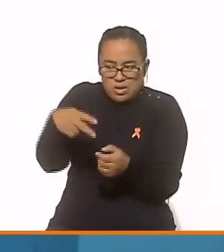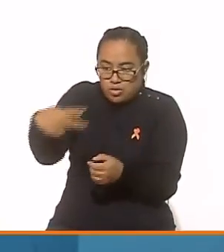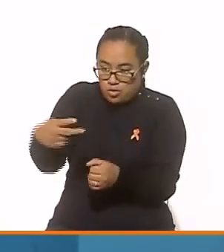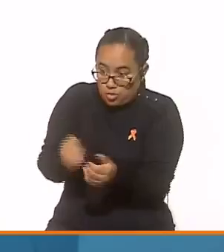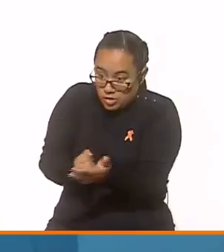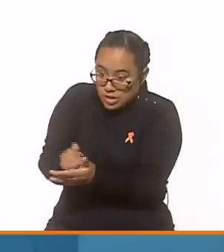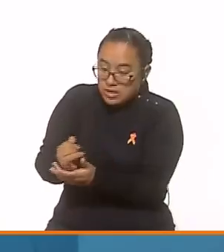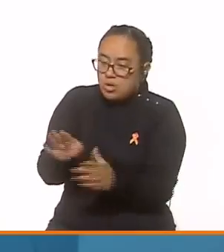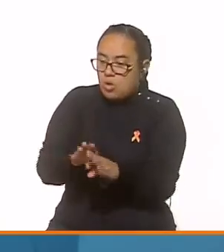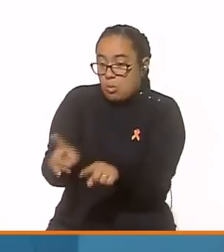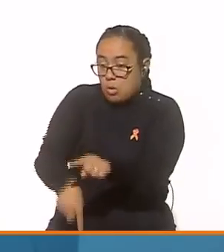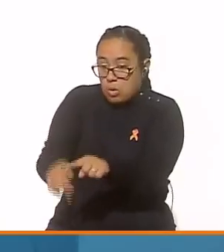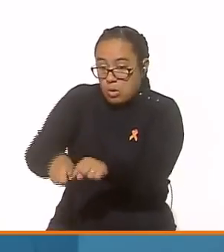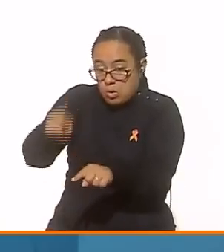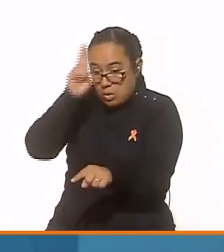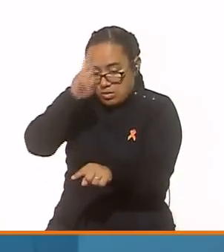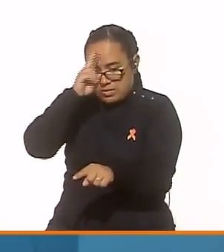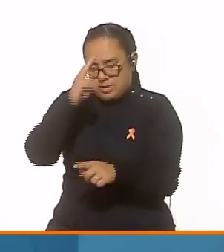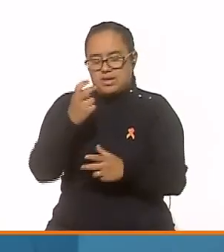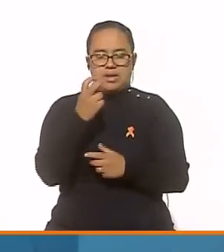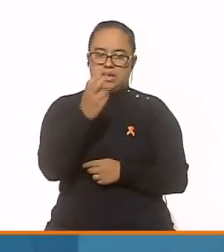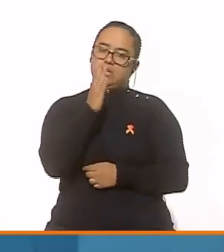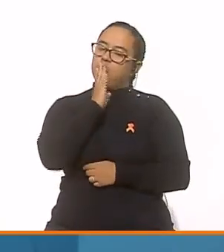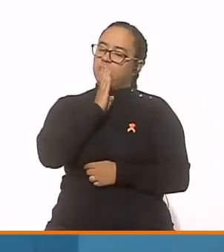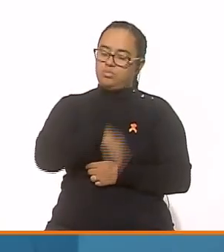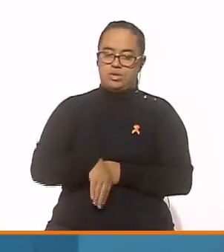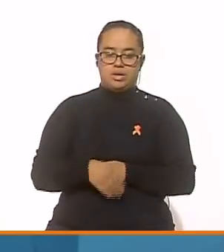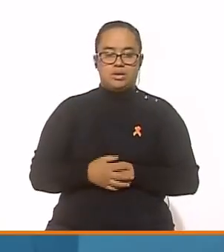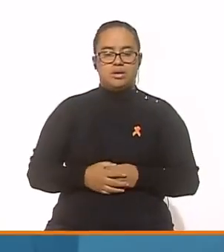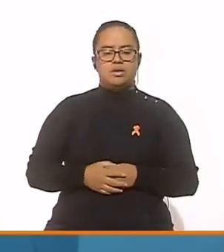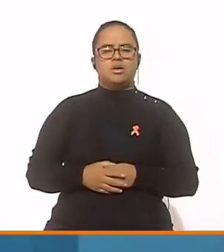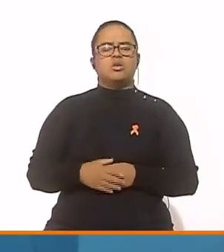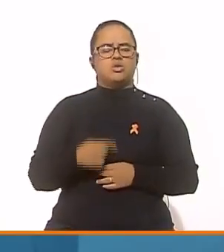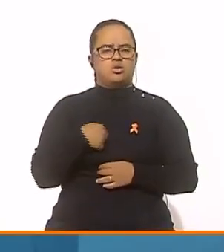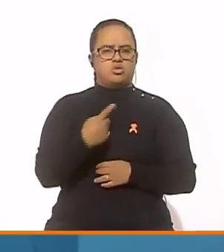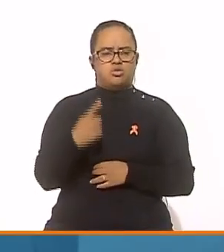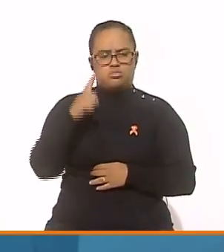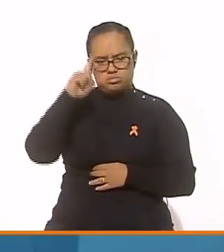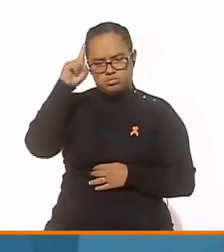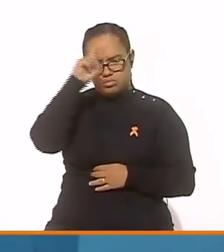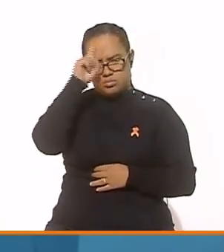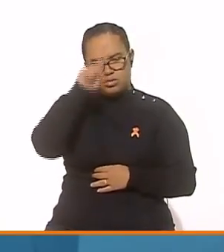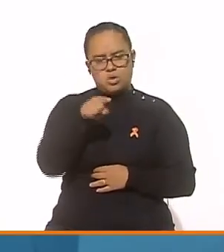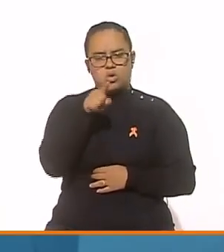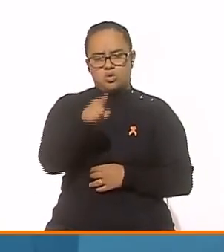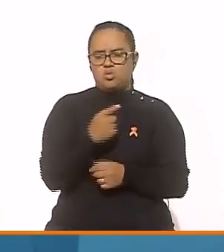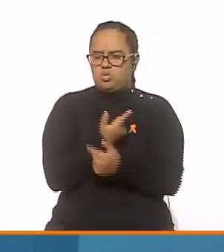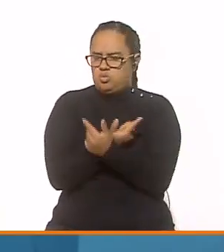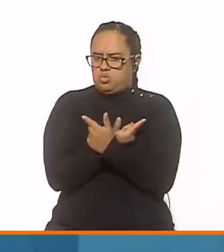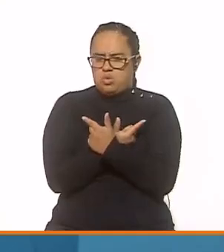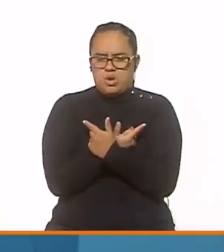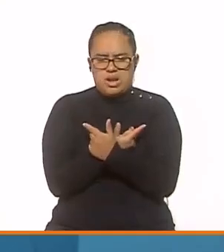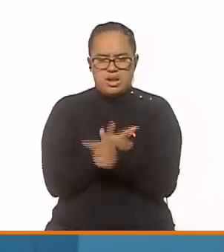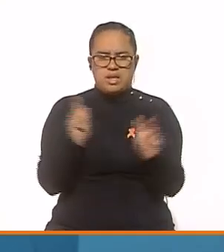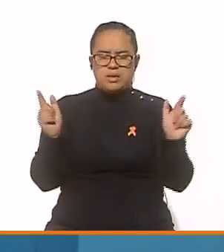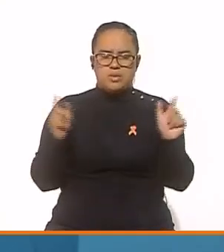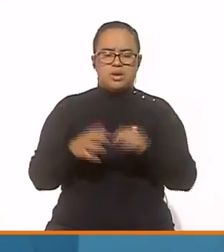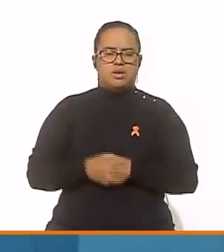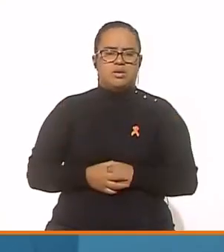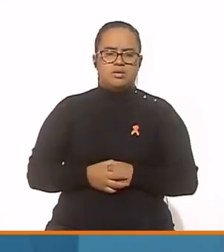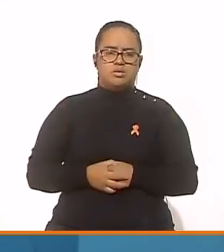las personas LGBTI que son víctimas de estos procesos. Entonces yo le diría, sé libre, eres libre, no